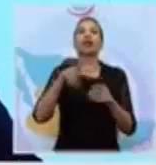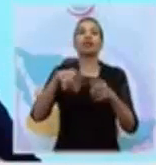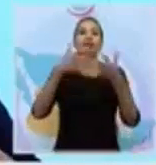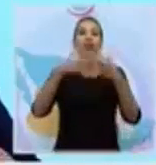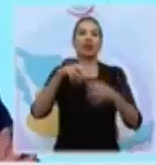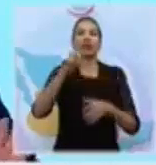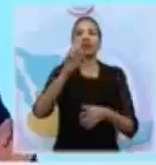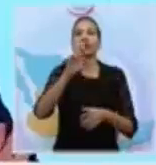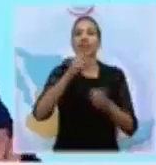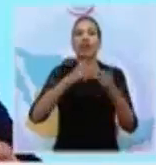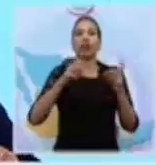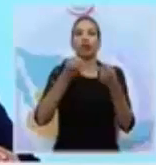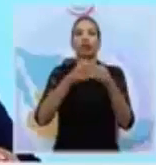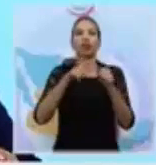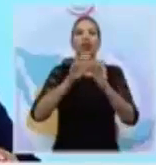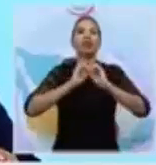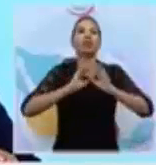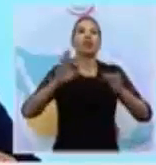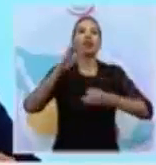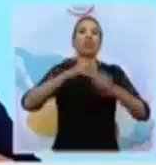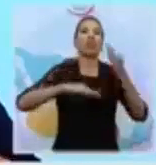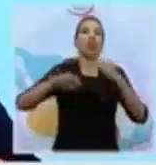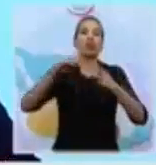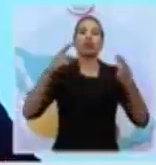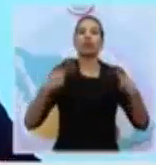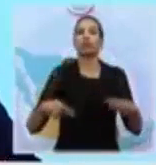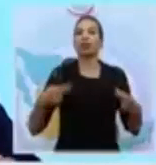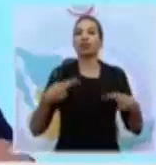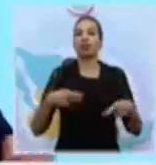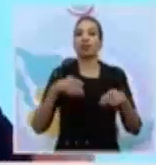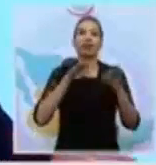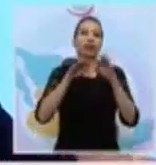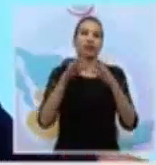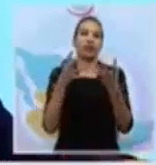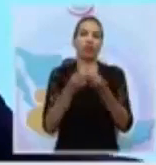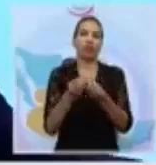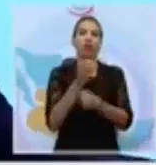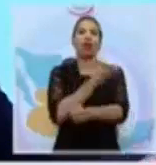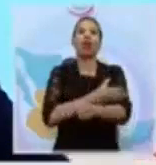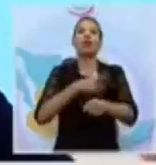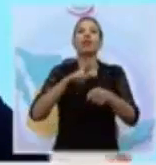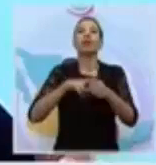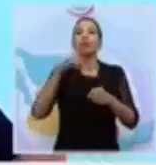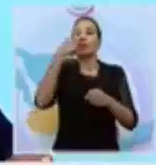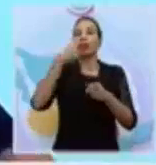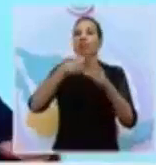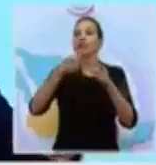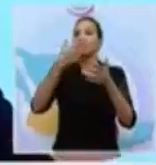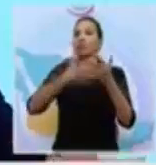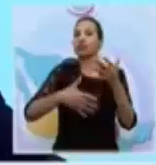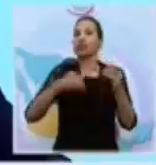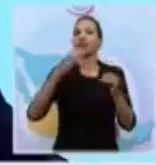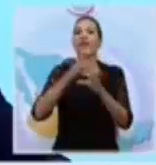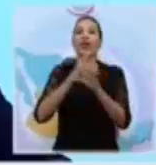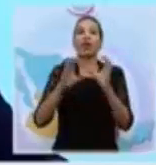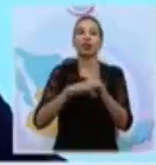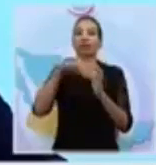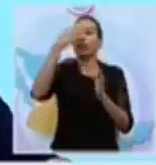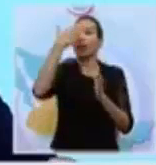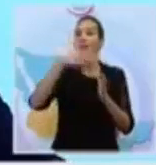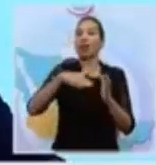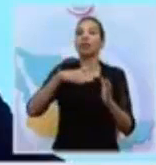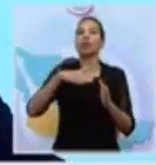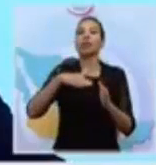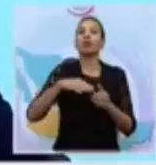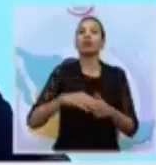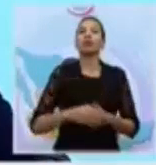Desarrollo Social, para compartirlas con todos los demás compañeros, ya que son muy valiosas y sabremos